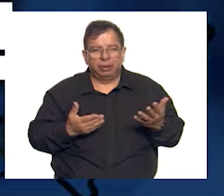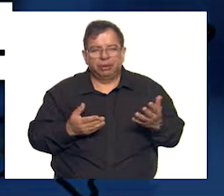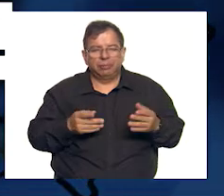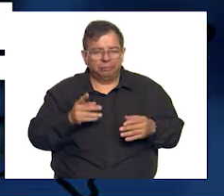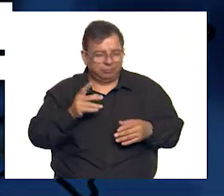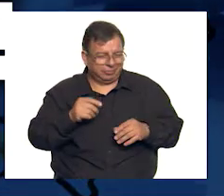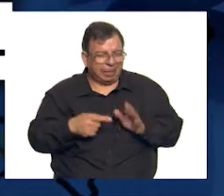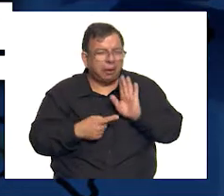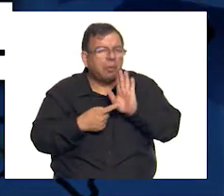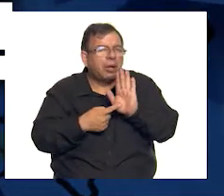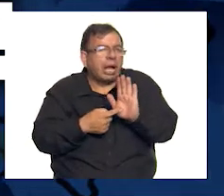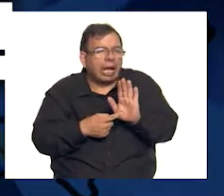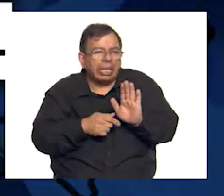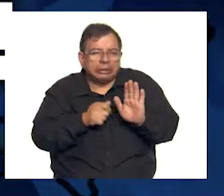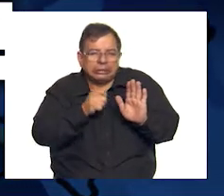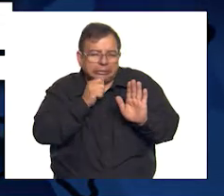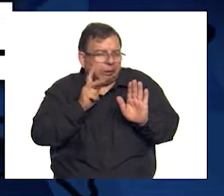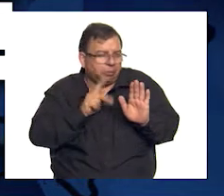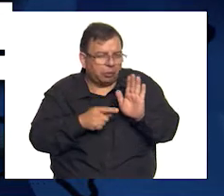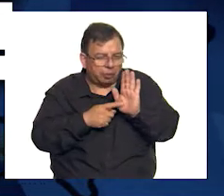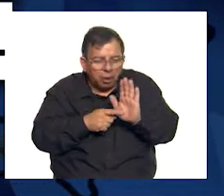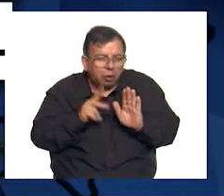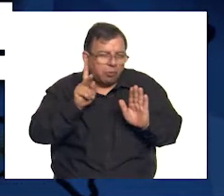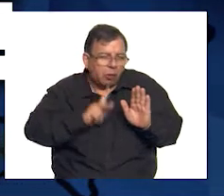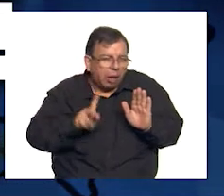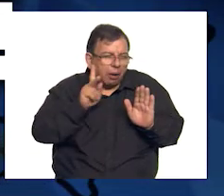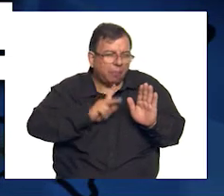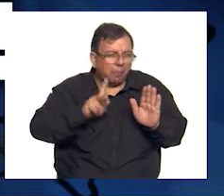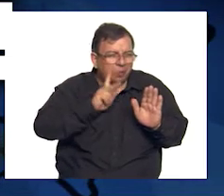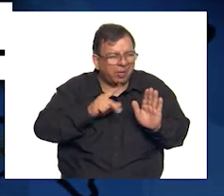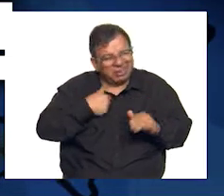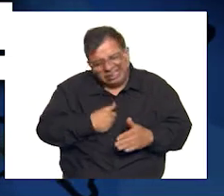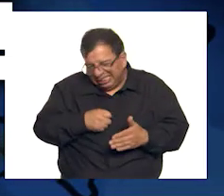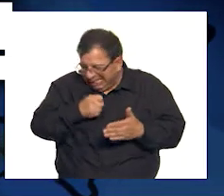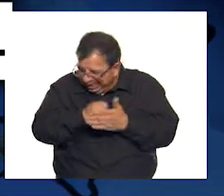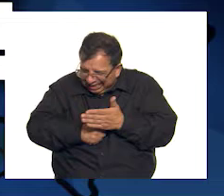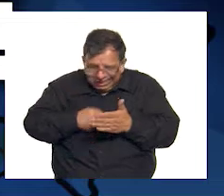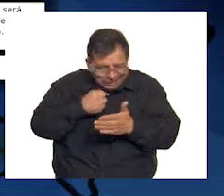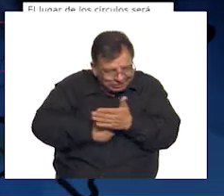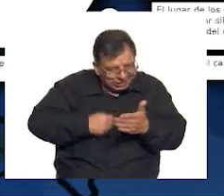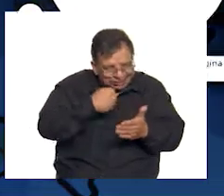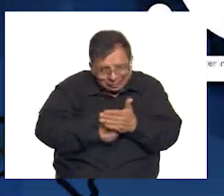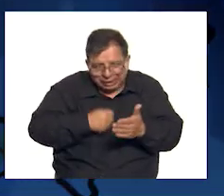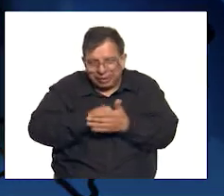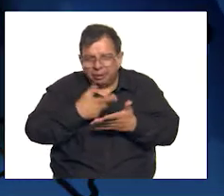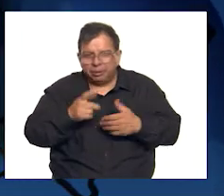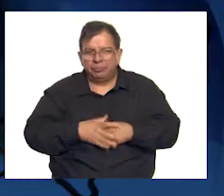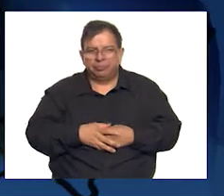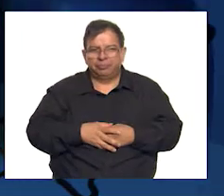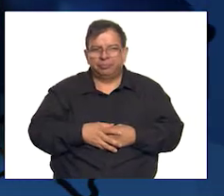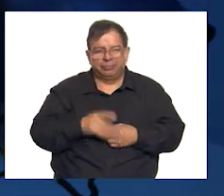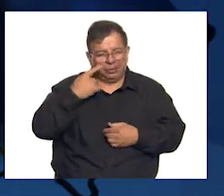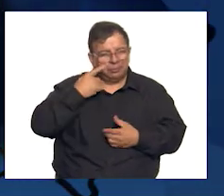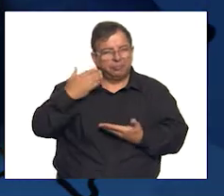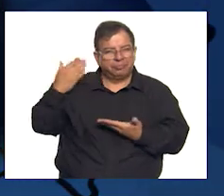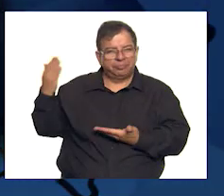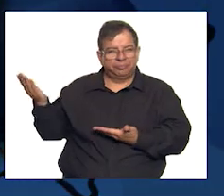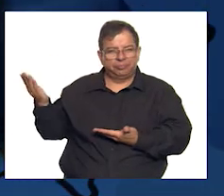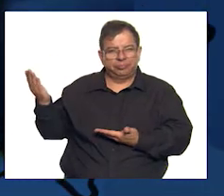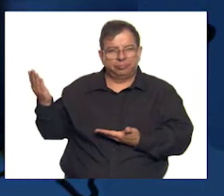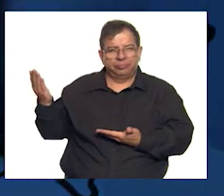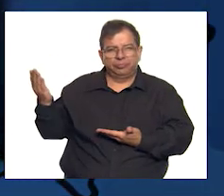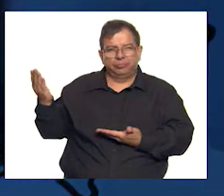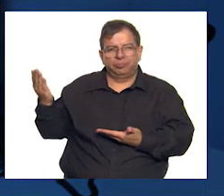prueba. Porque de muchas que hice, porque soy muy necia y estuve insistiendo hasta el cansancio. Mire,